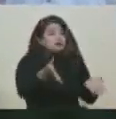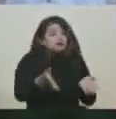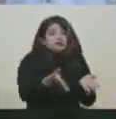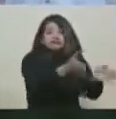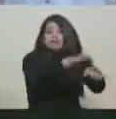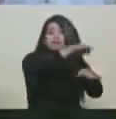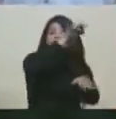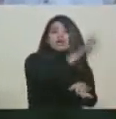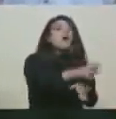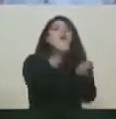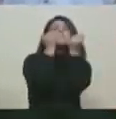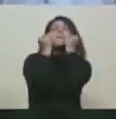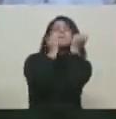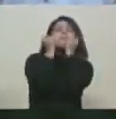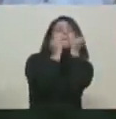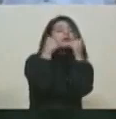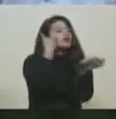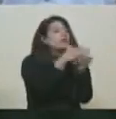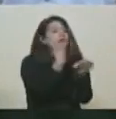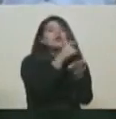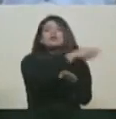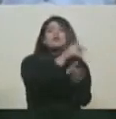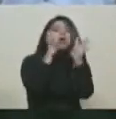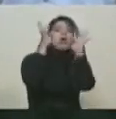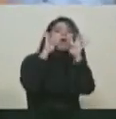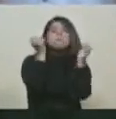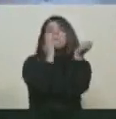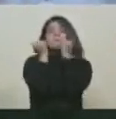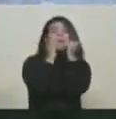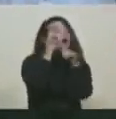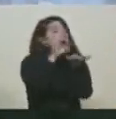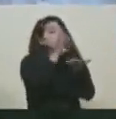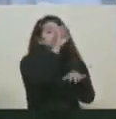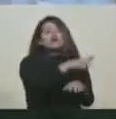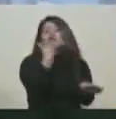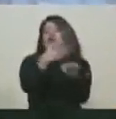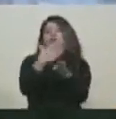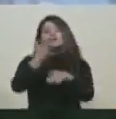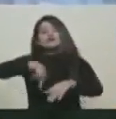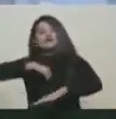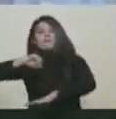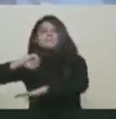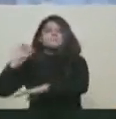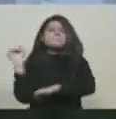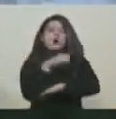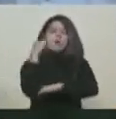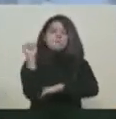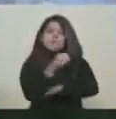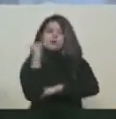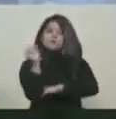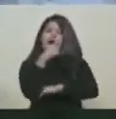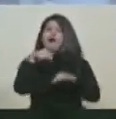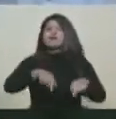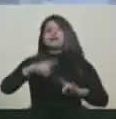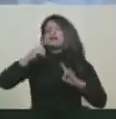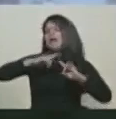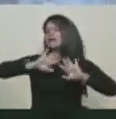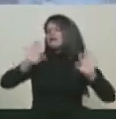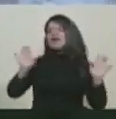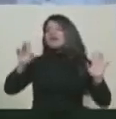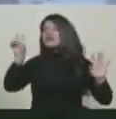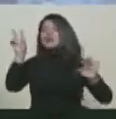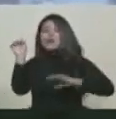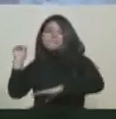que llore, que mientras más chille y más llore, es más grande la paliza que le estamos dando en Táchira y en toda